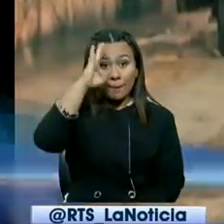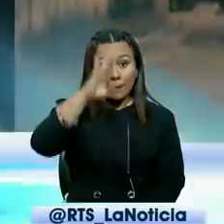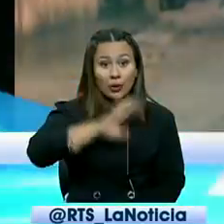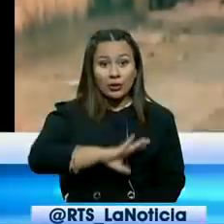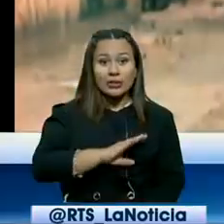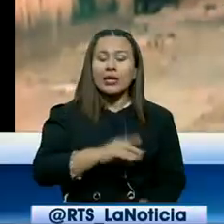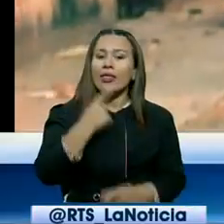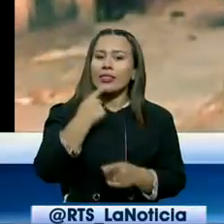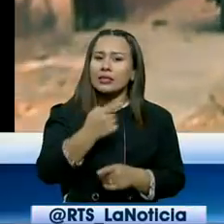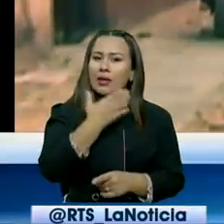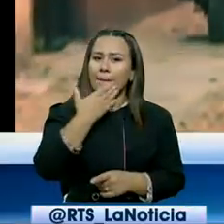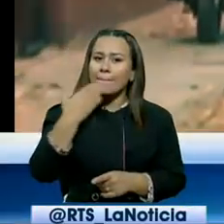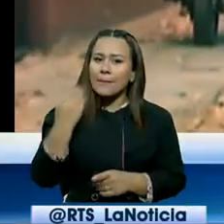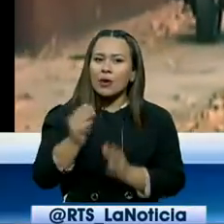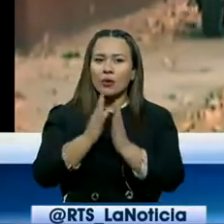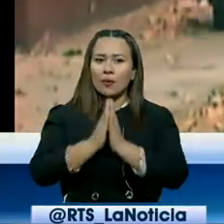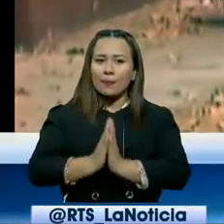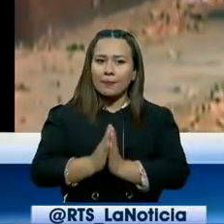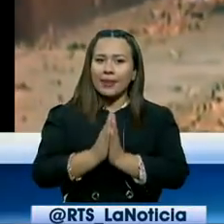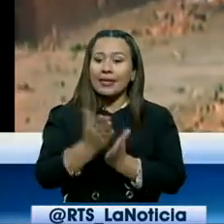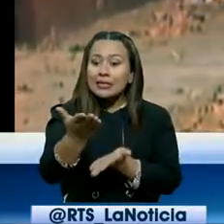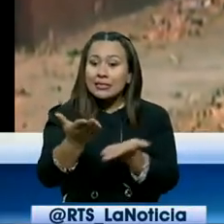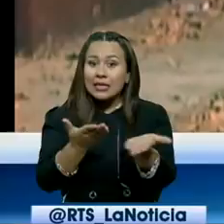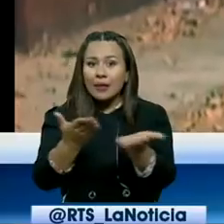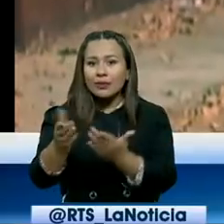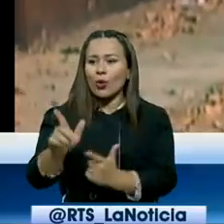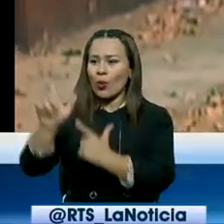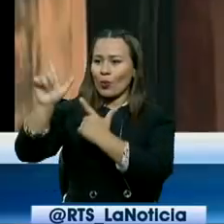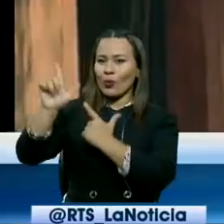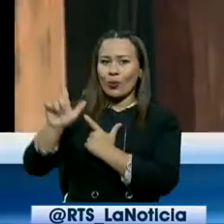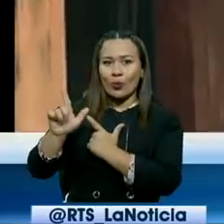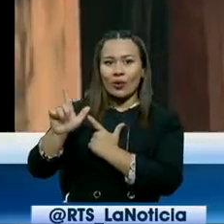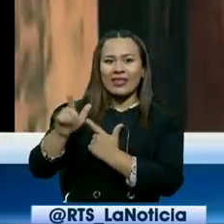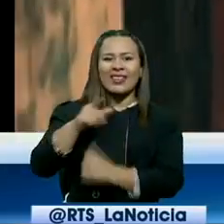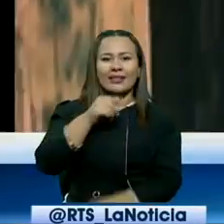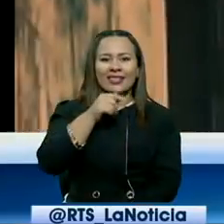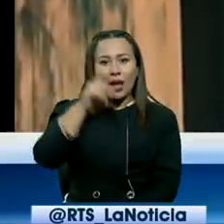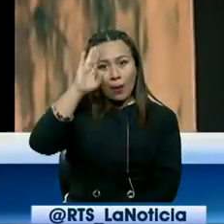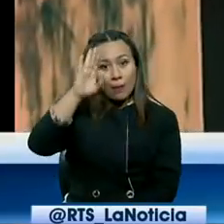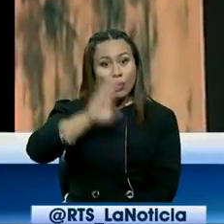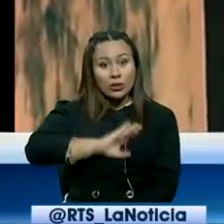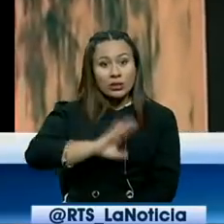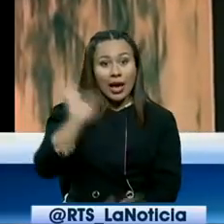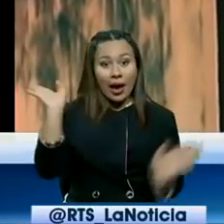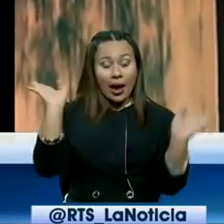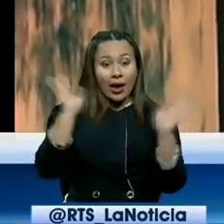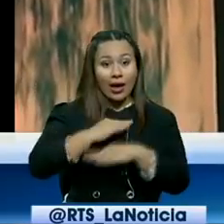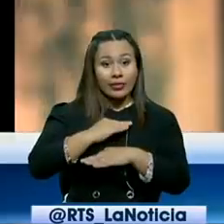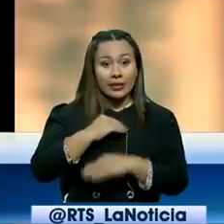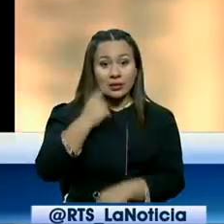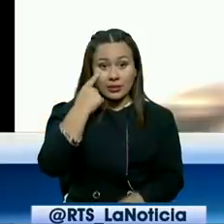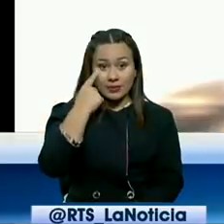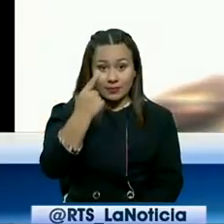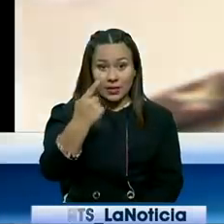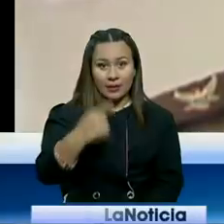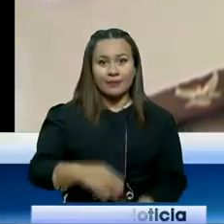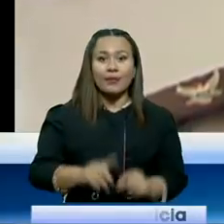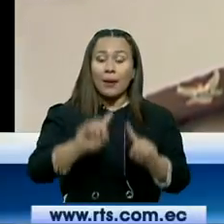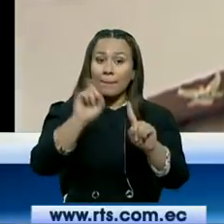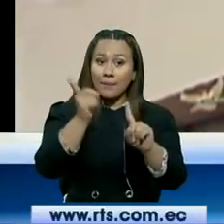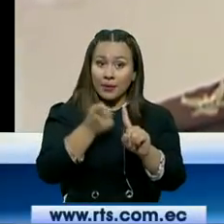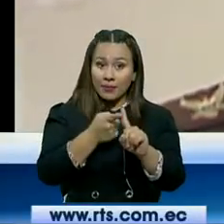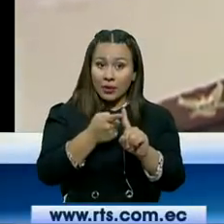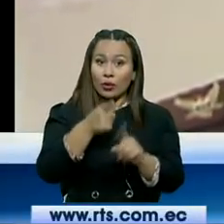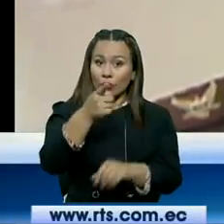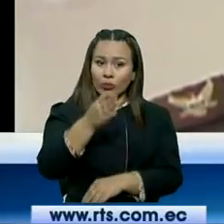resalta que pueden solicitar el servicio de encargo de domicilio. Deben considerar los siguientes pasos. El primer paso es